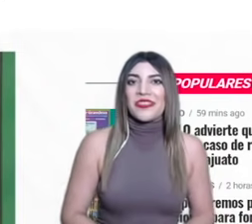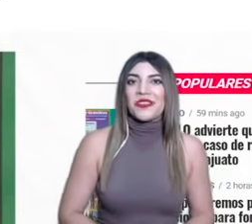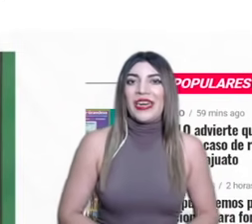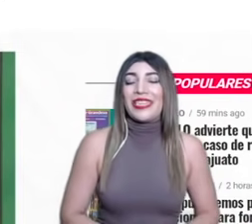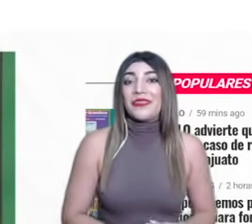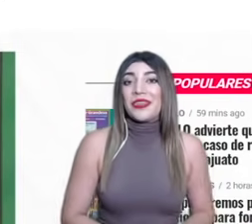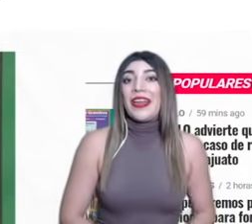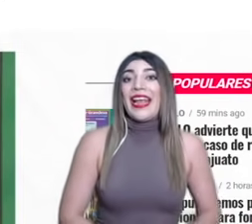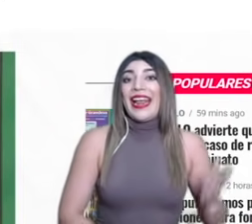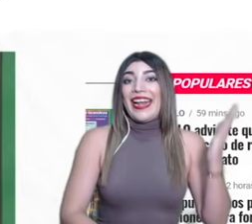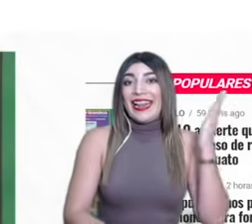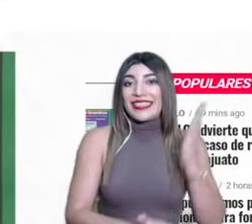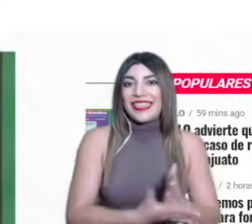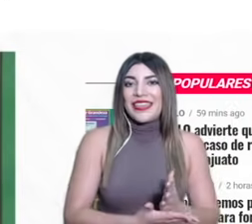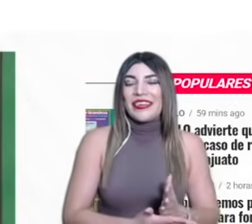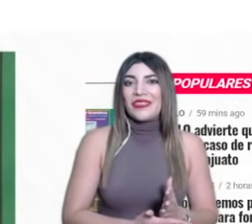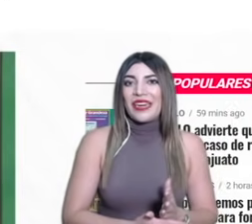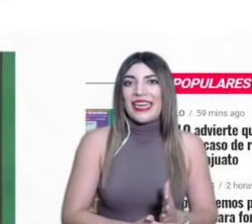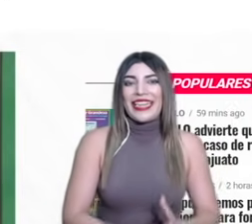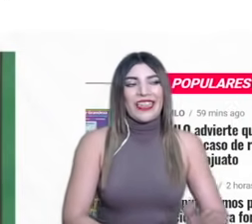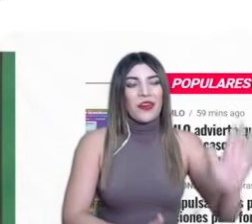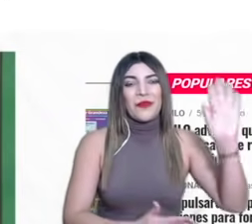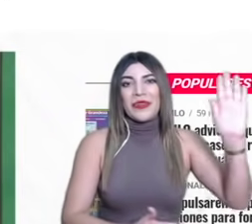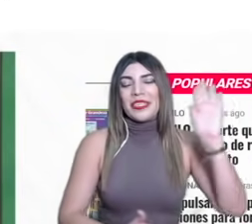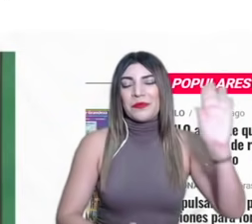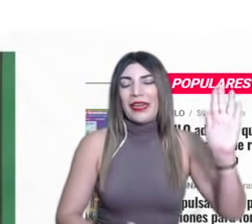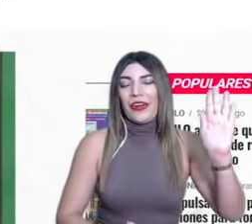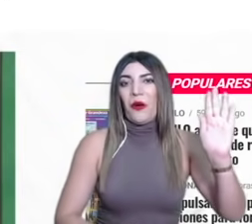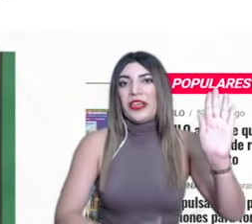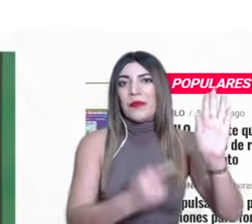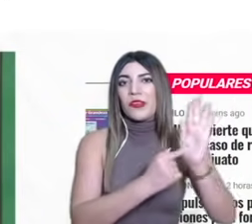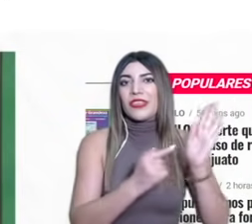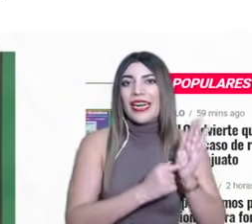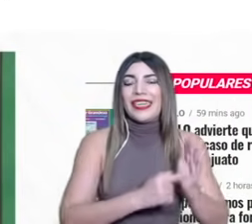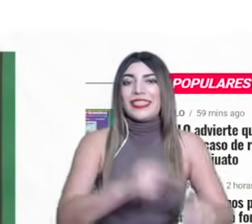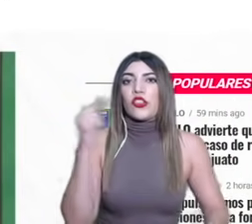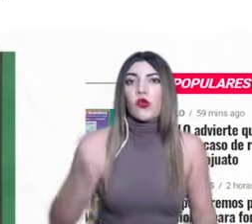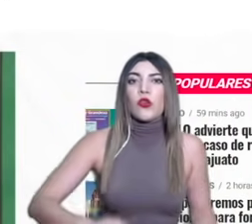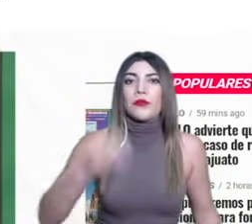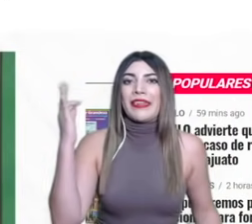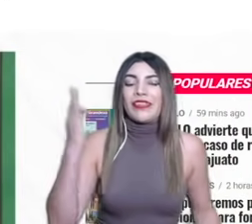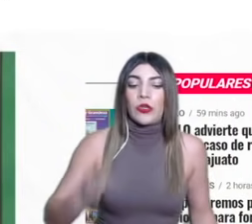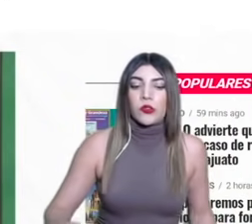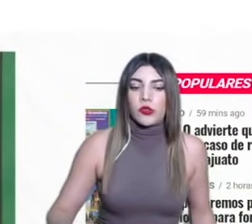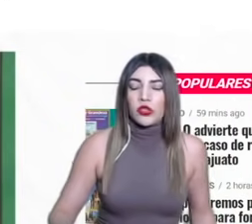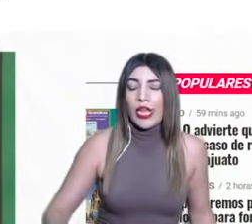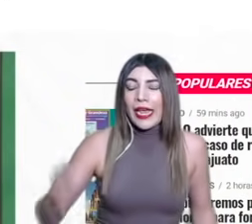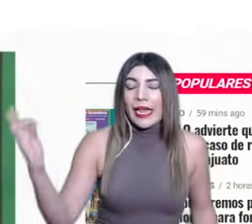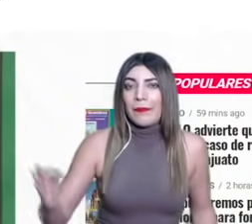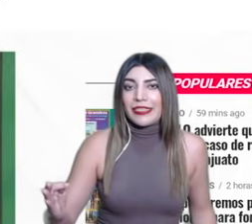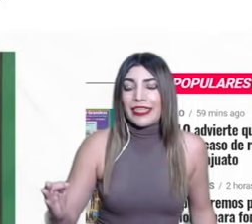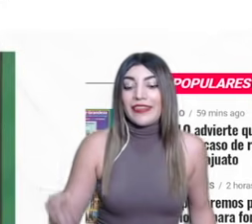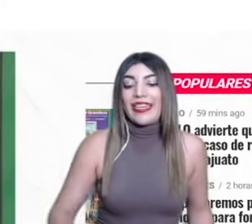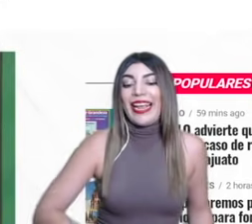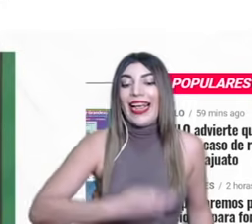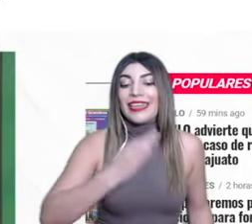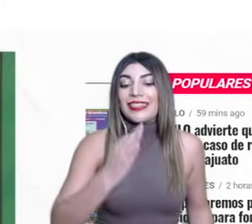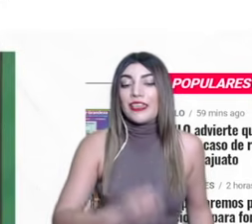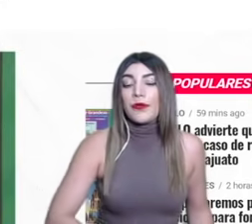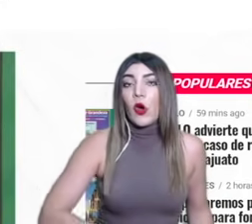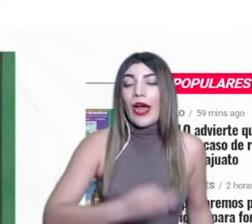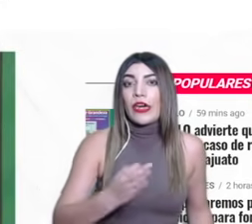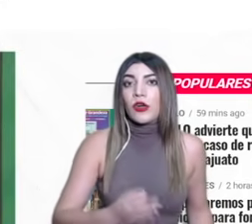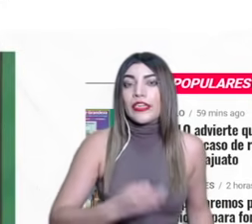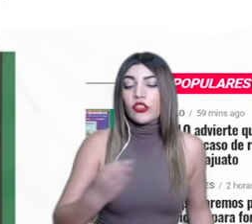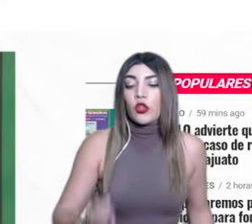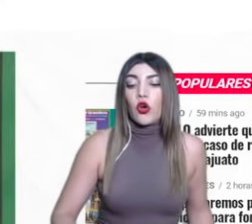viejos en los cuales, bueno, les hace ver su realidad como un espejo y mostrarles que son unos mentirosos. El presidente